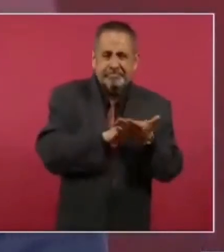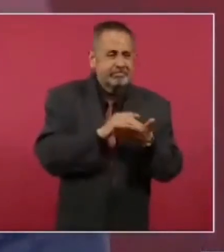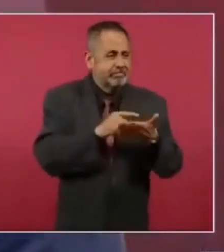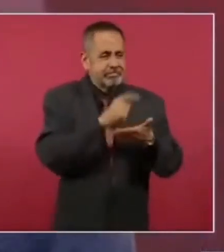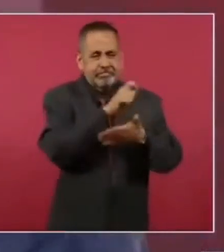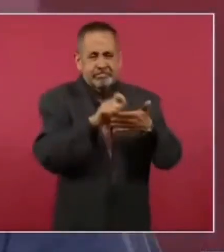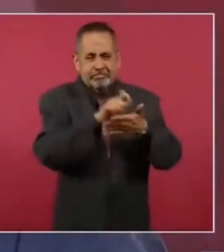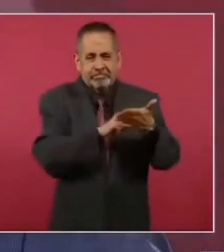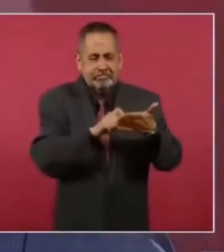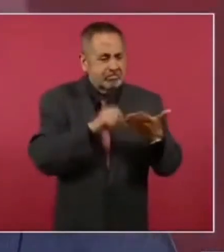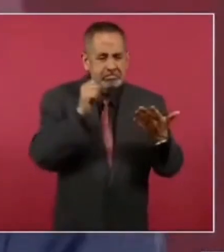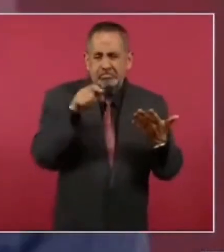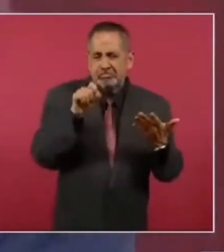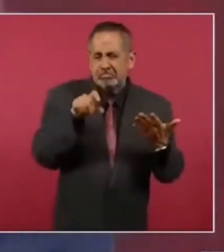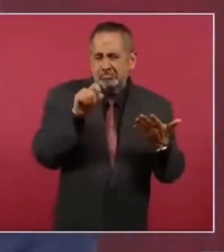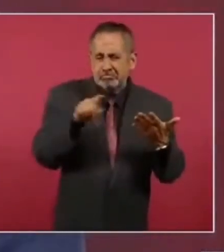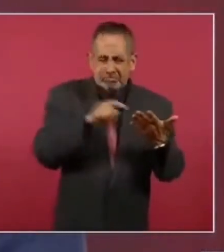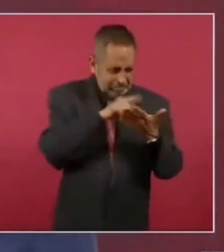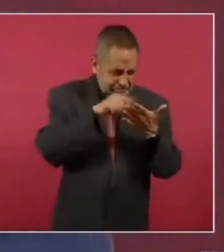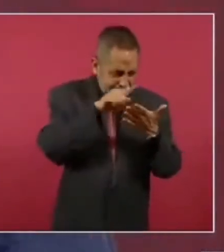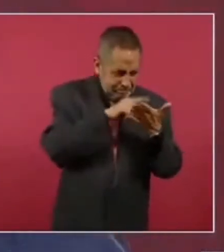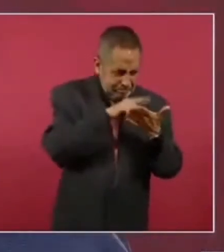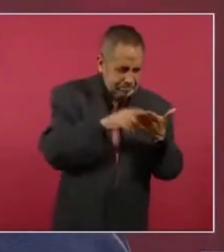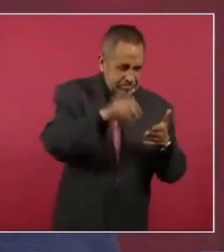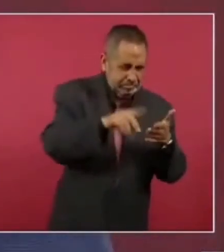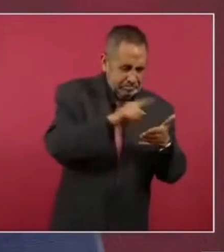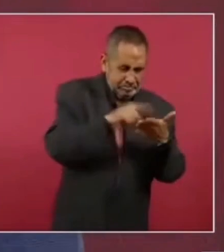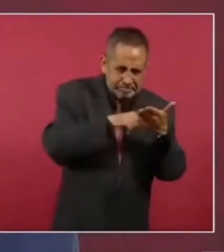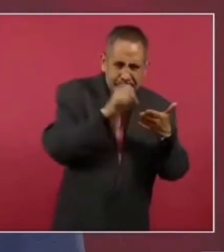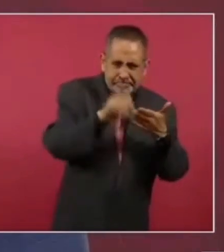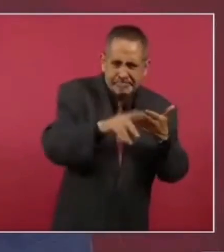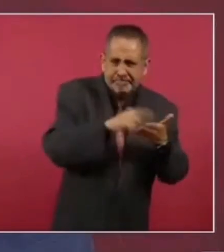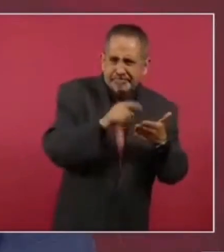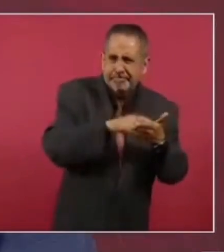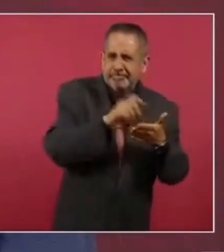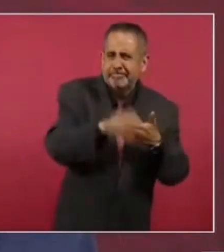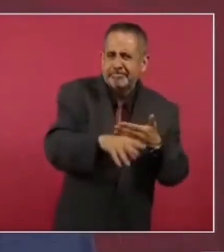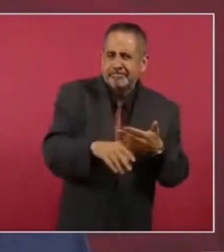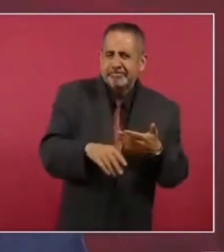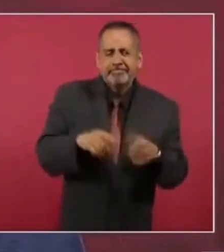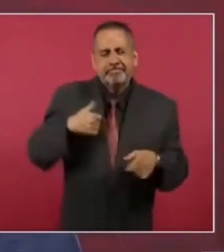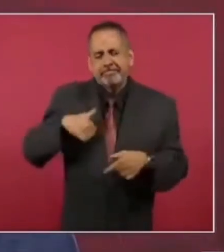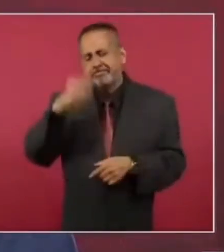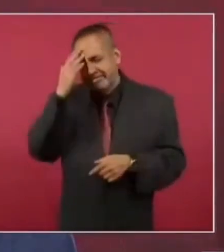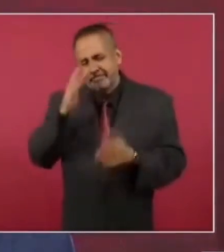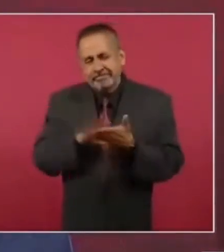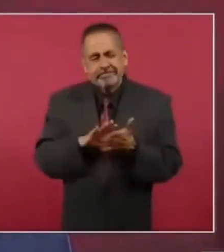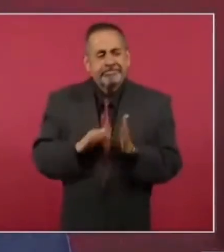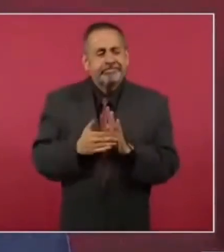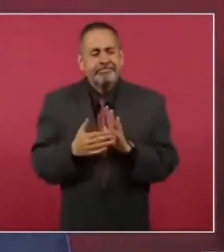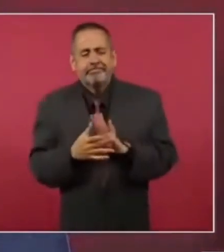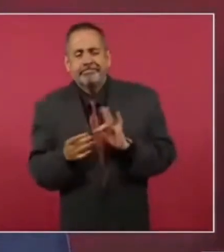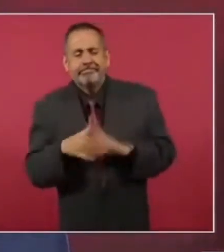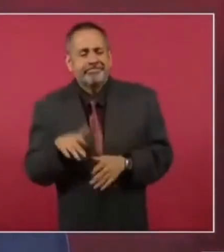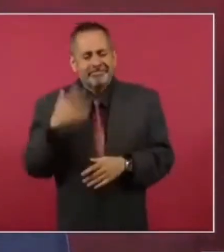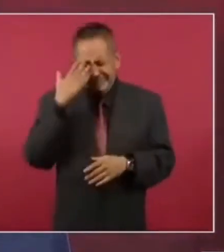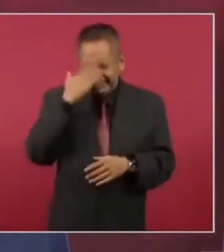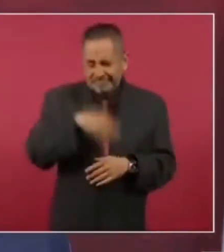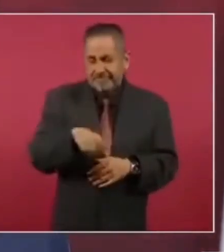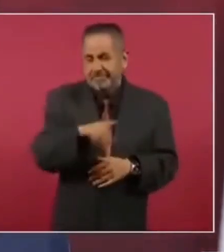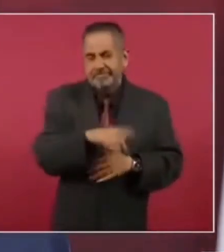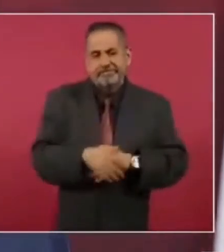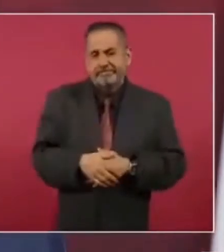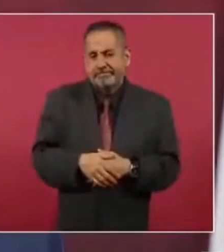general eran los mismos, que ya sabían cómo hacer el trabajo